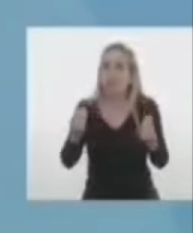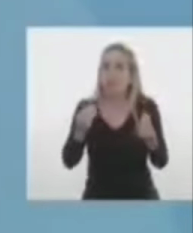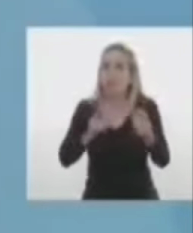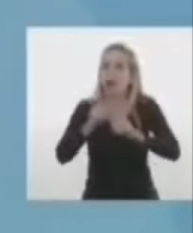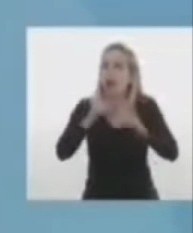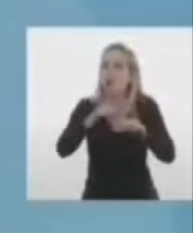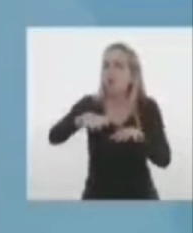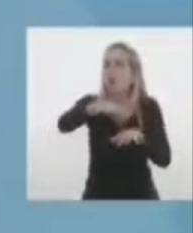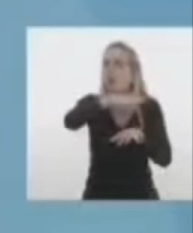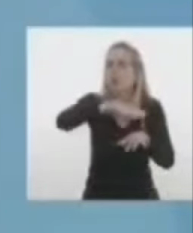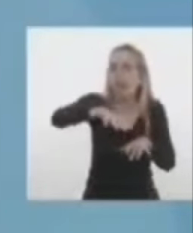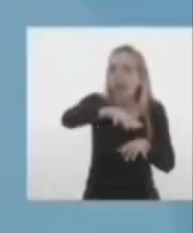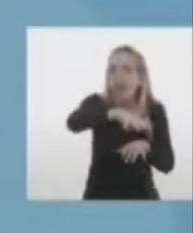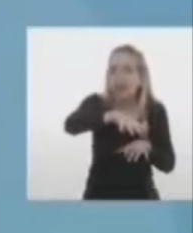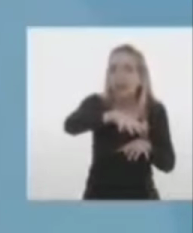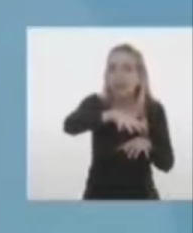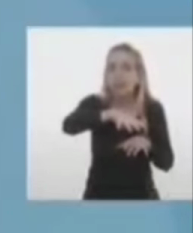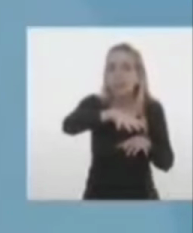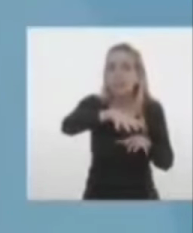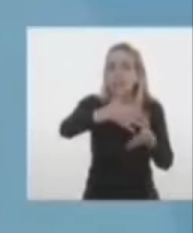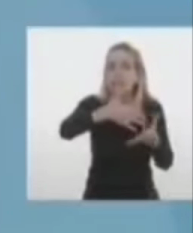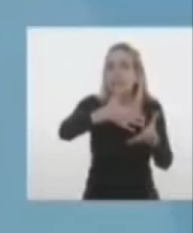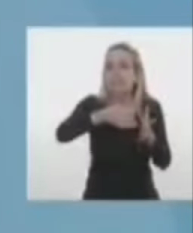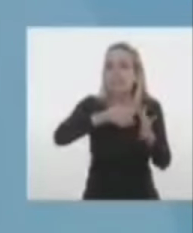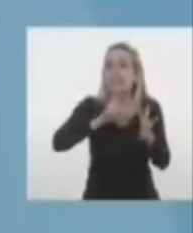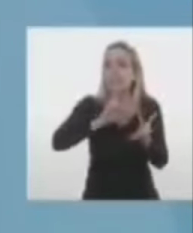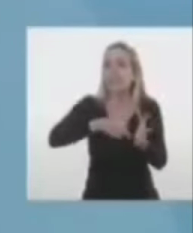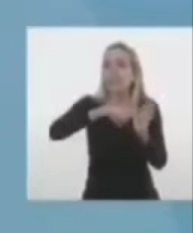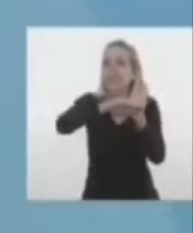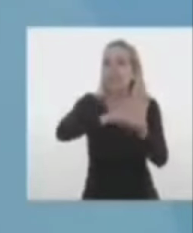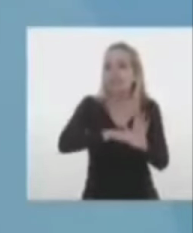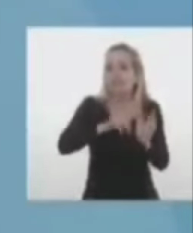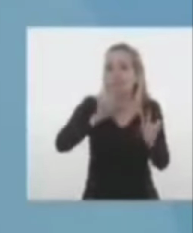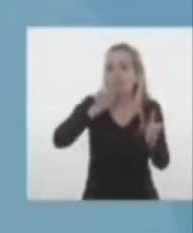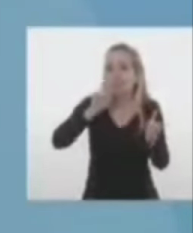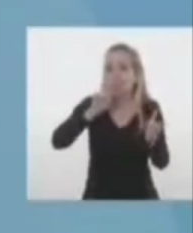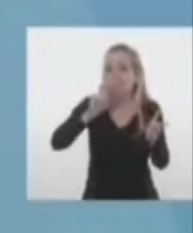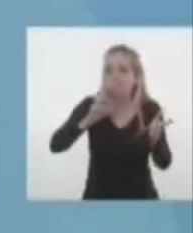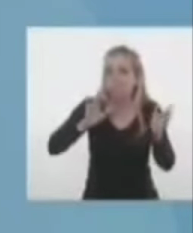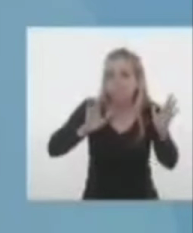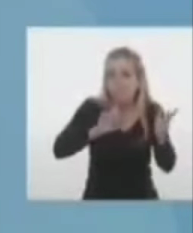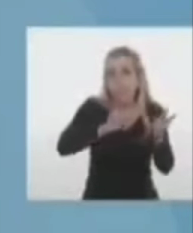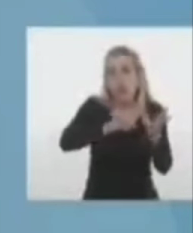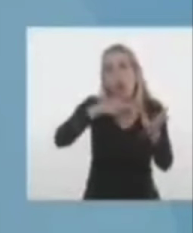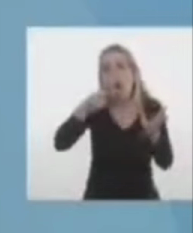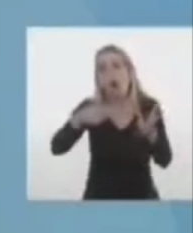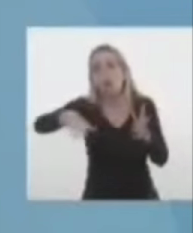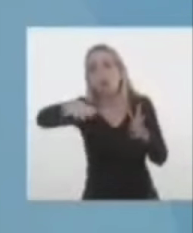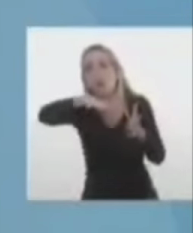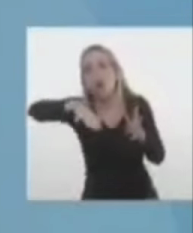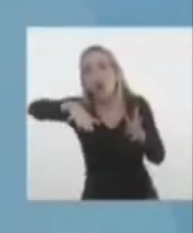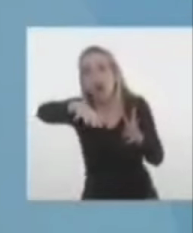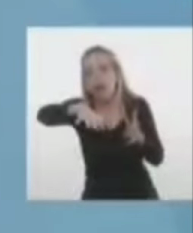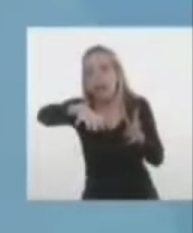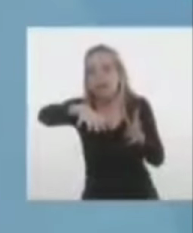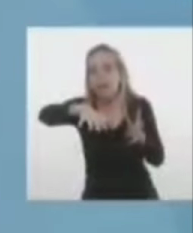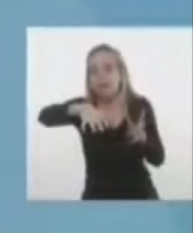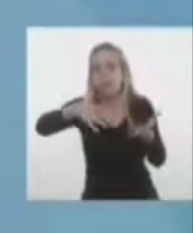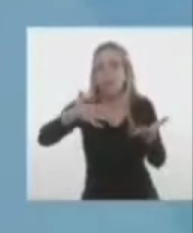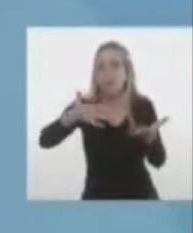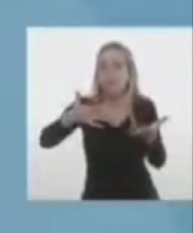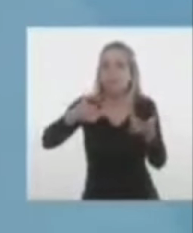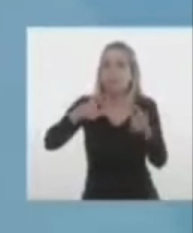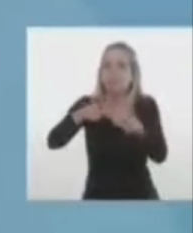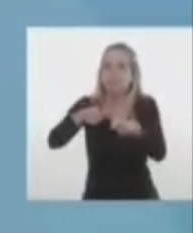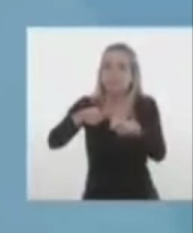presidente a través de un WhatsApp, cuando vos te llaman a la casa de un particular y te dicen, mira, te elegí como presidente por tal o cual motivo y vos vas a tener que hacer tal o